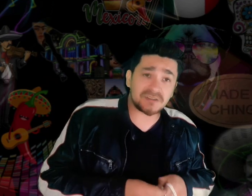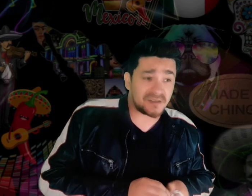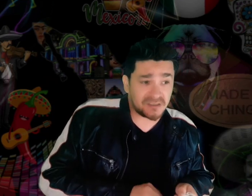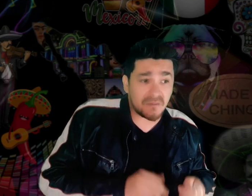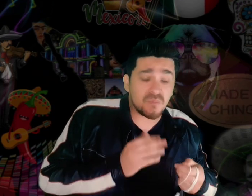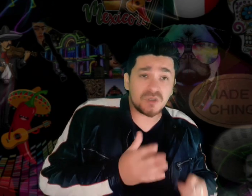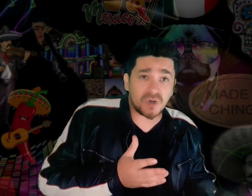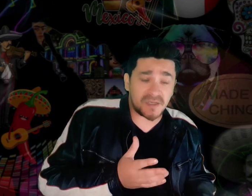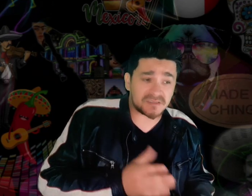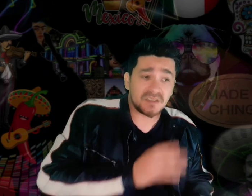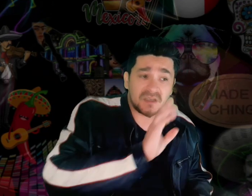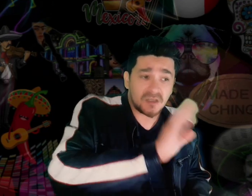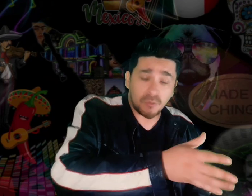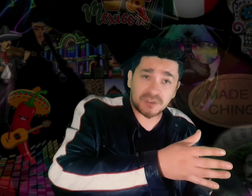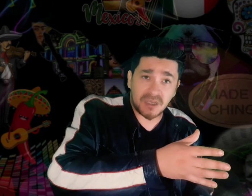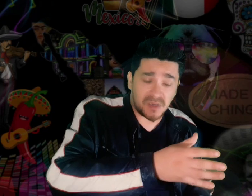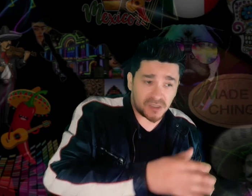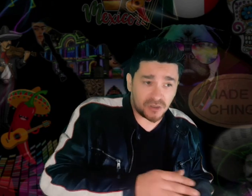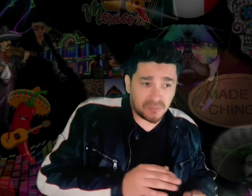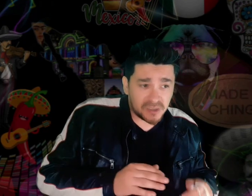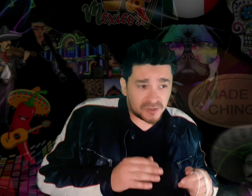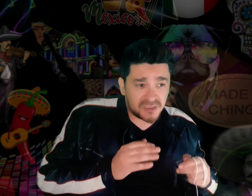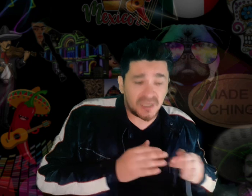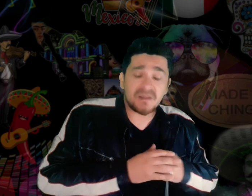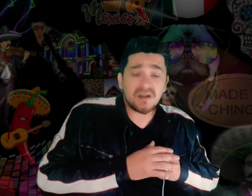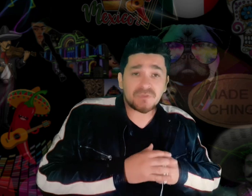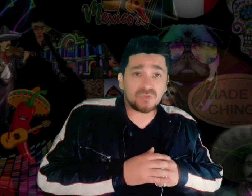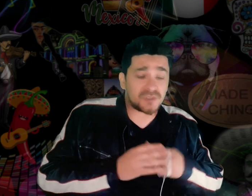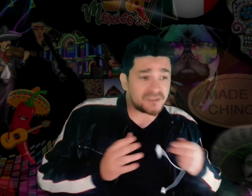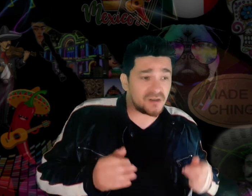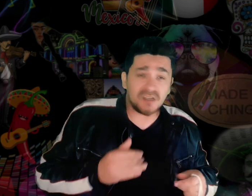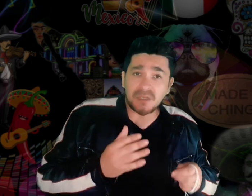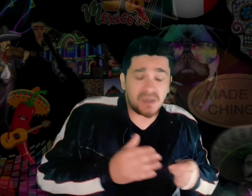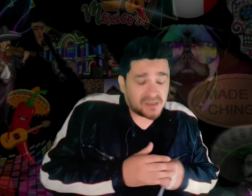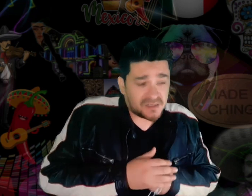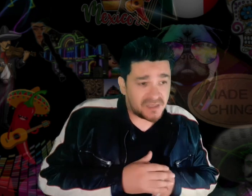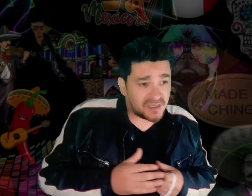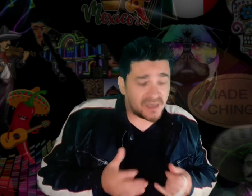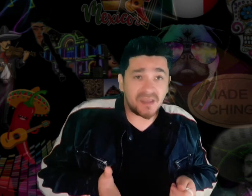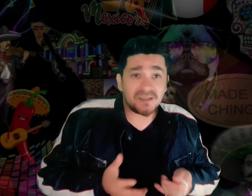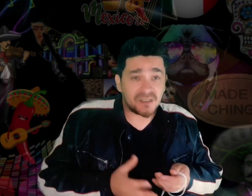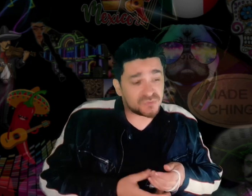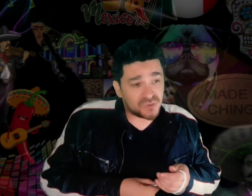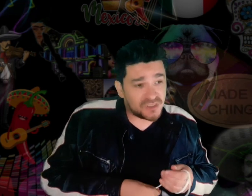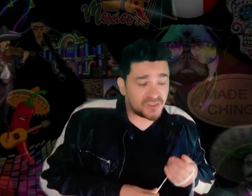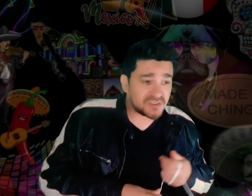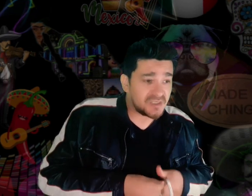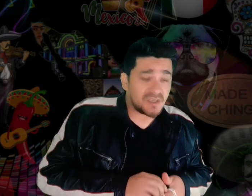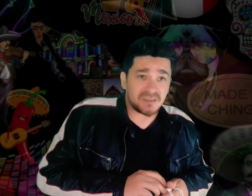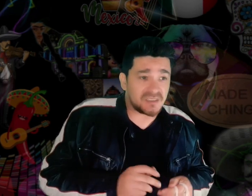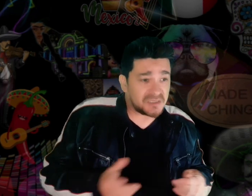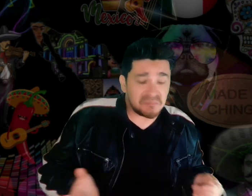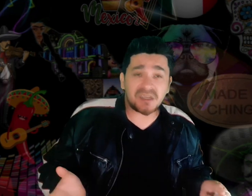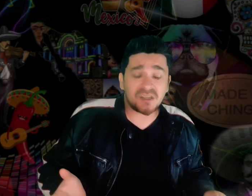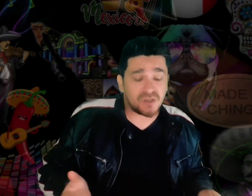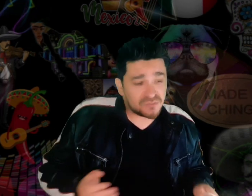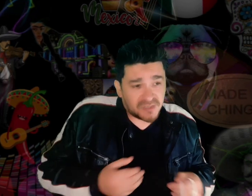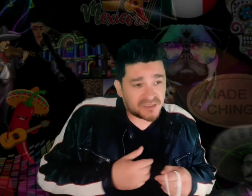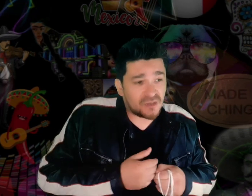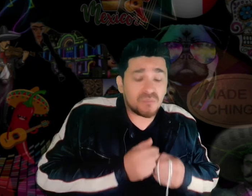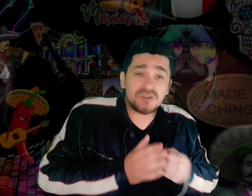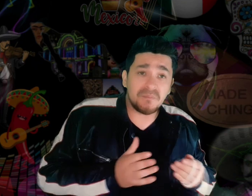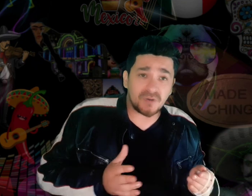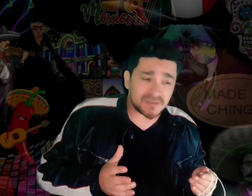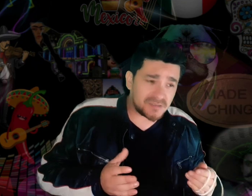Creo que son alternativas muy buenas, como tiene México, ¿no? México tiene un tratado de T-MEC que Canadá, Estados Unidos y México,